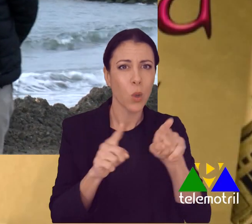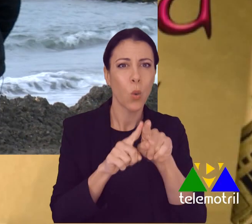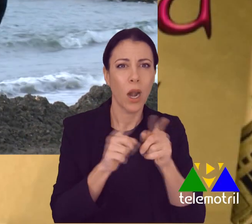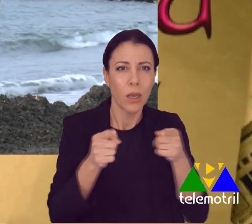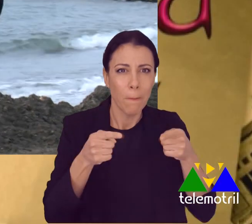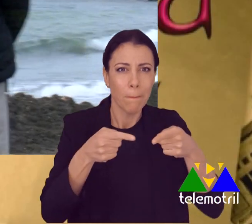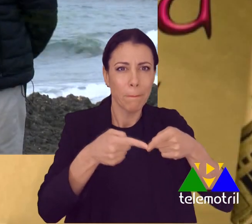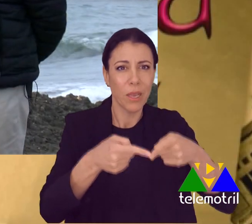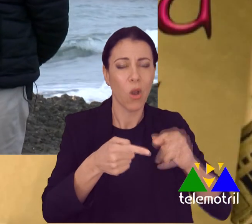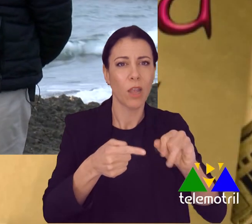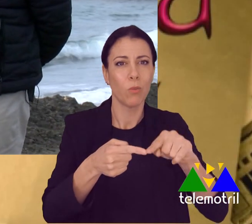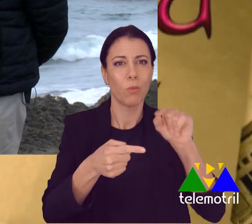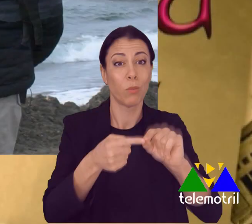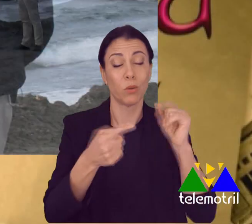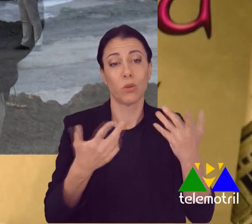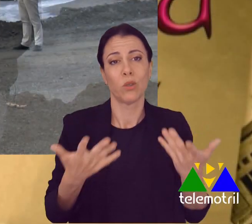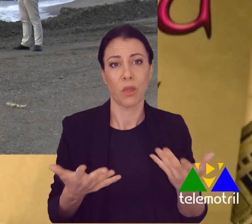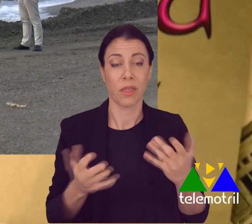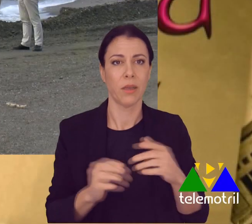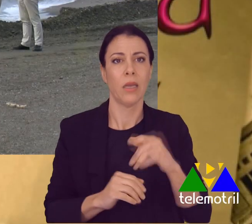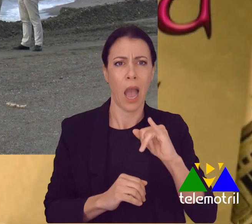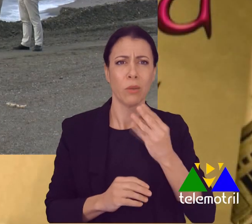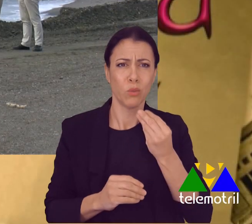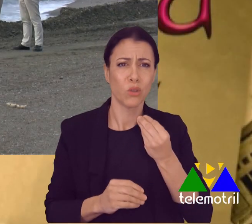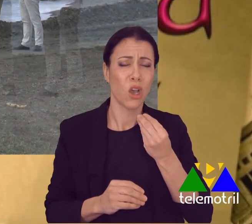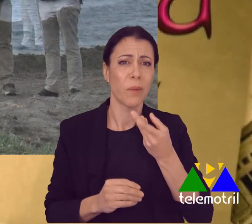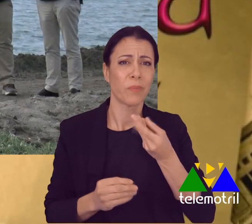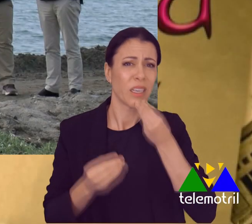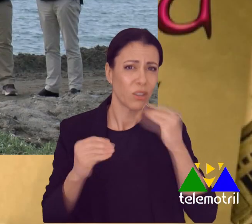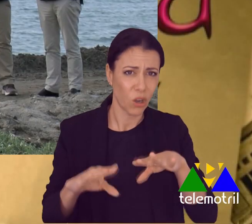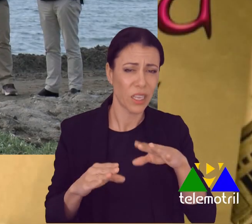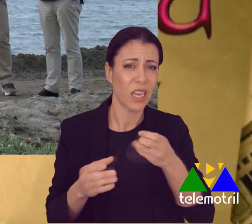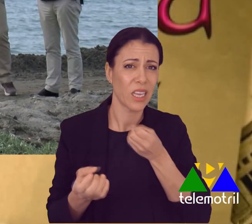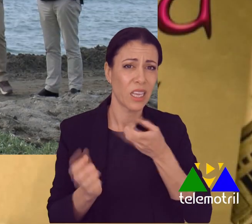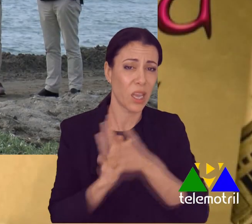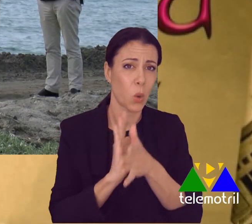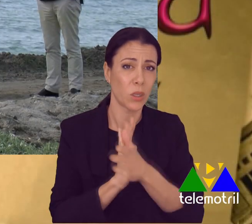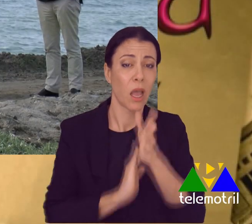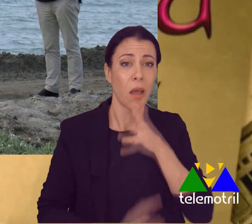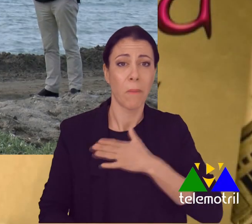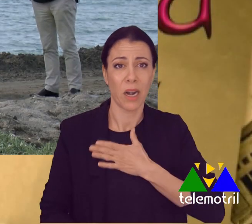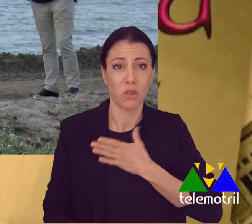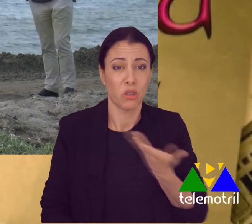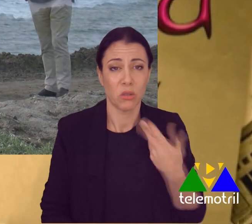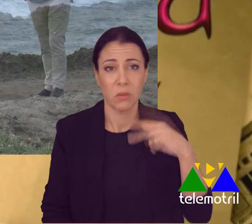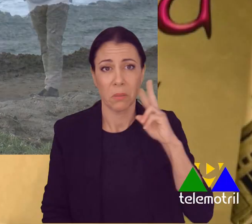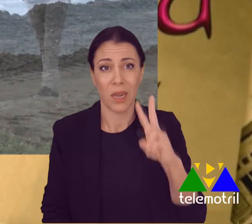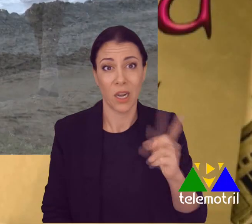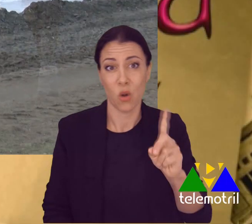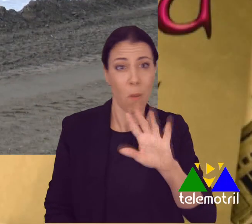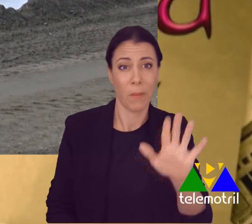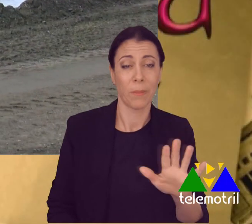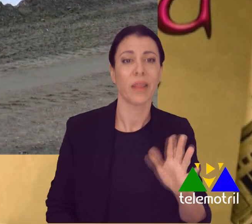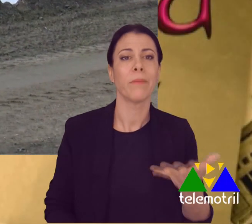cuenta, ¿no? Que no leyenda, porque para él era una cosa real, ¿no? Para nosotros es un cronicón, no es verdad, ¿no? Pero